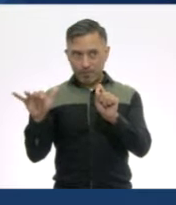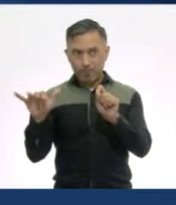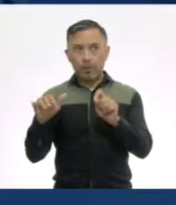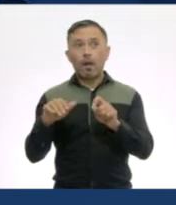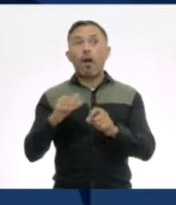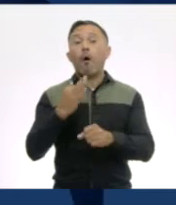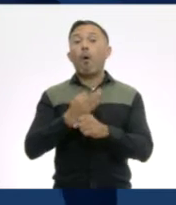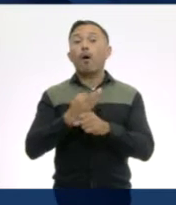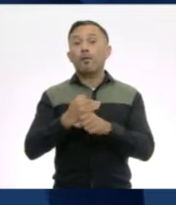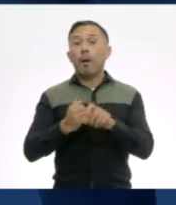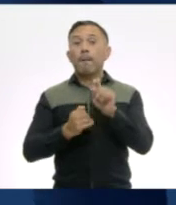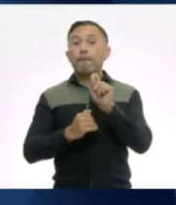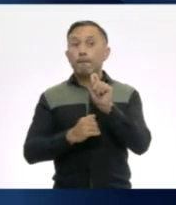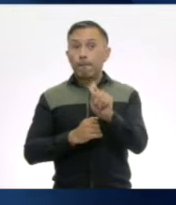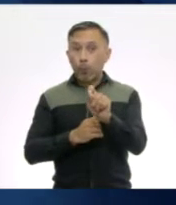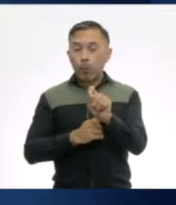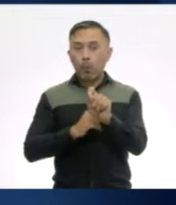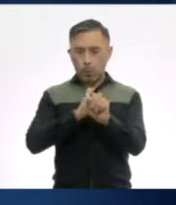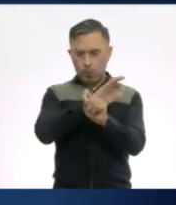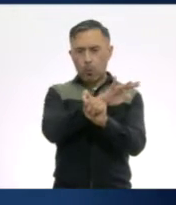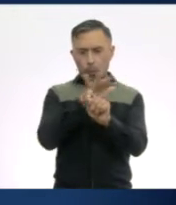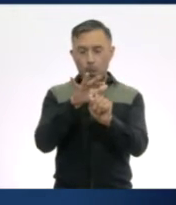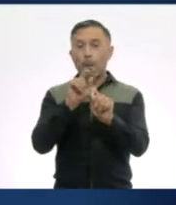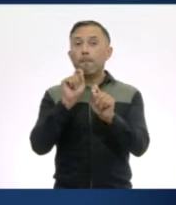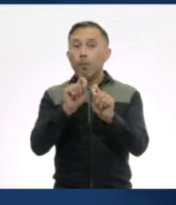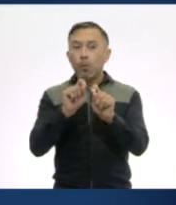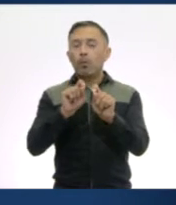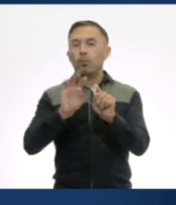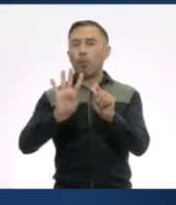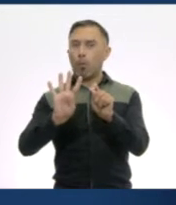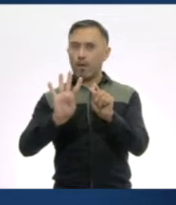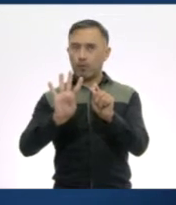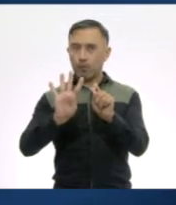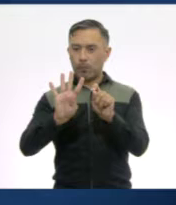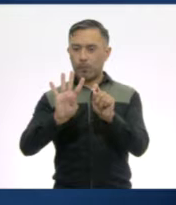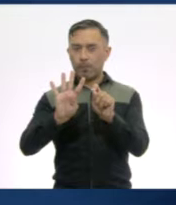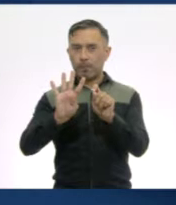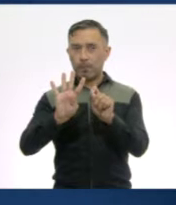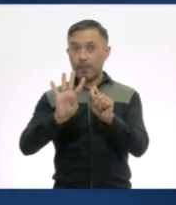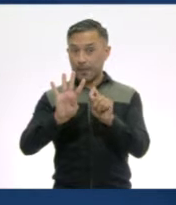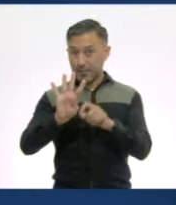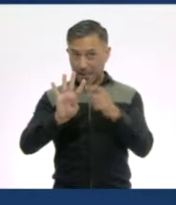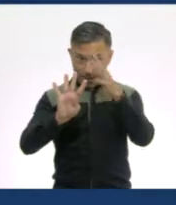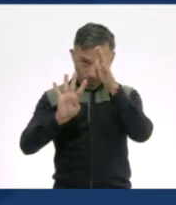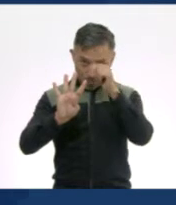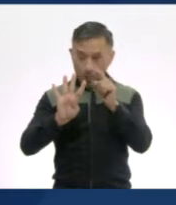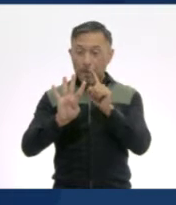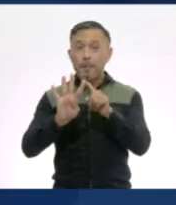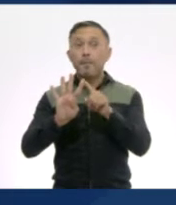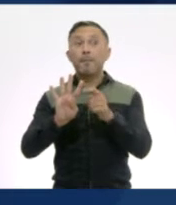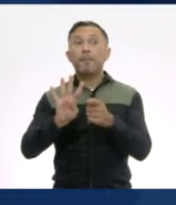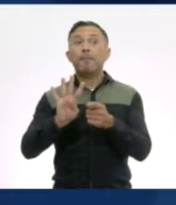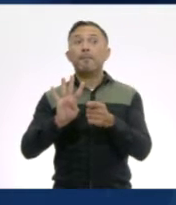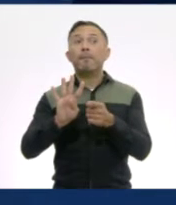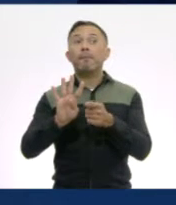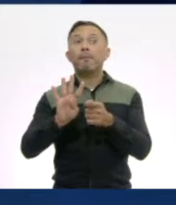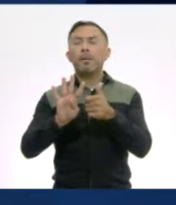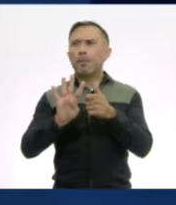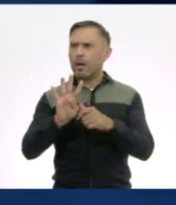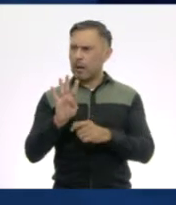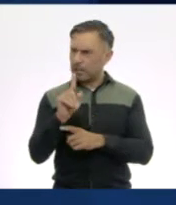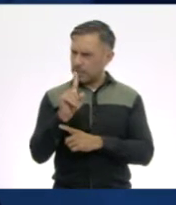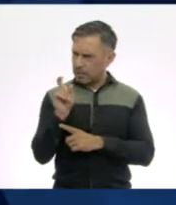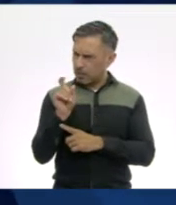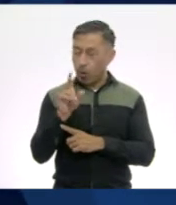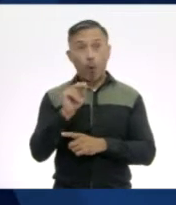4 dígitos en los números decimales, si recuerdan, el primer orden era el de los... Centésimos. Décimos.